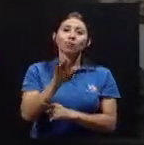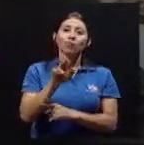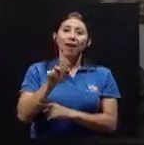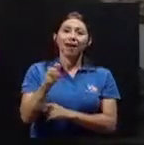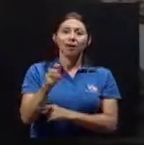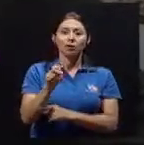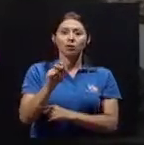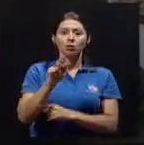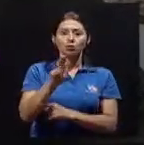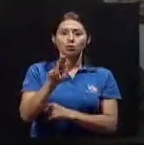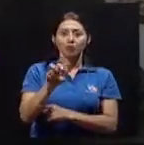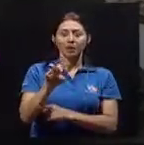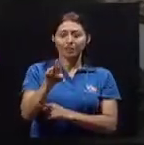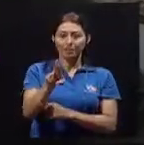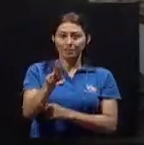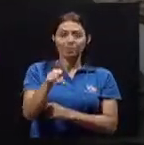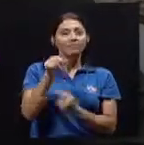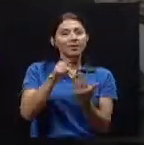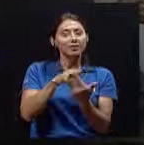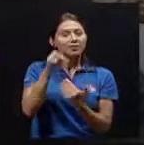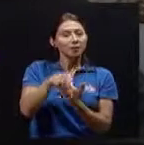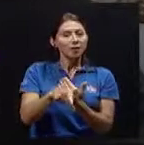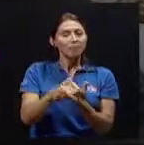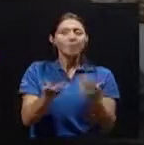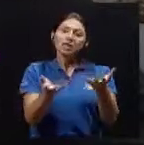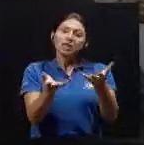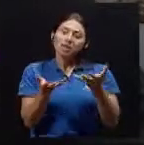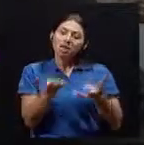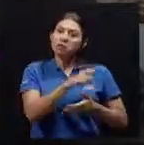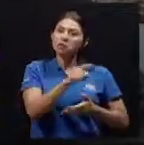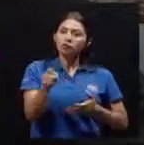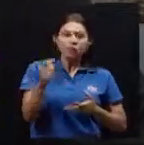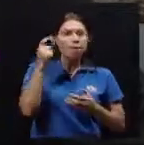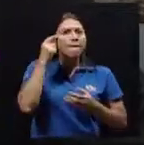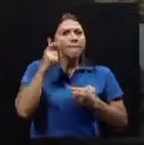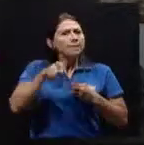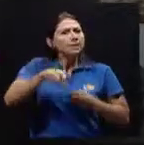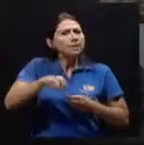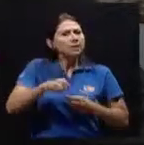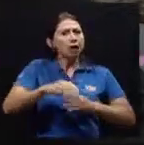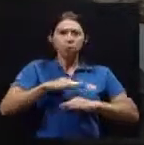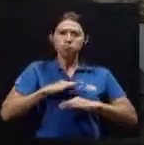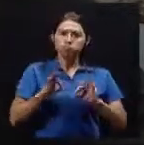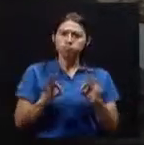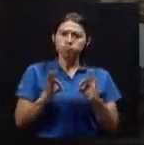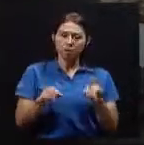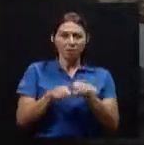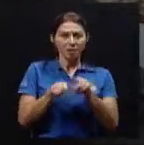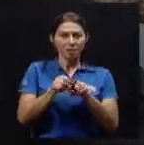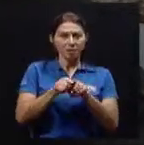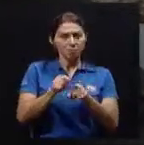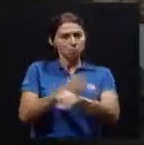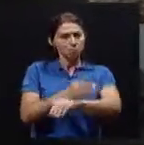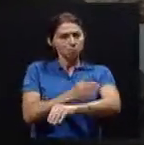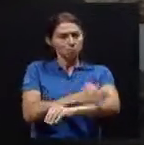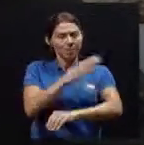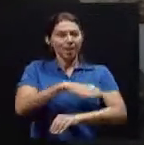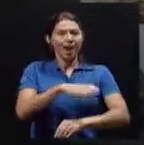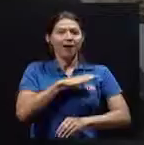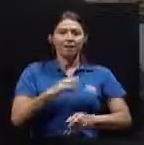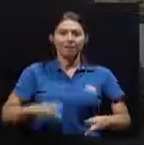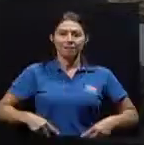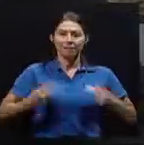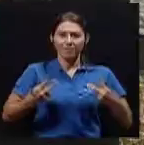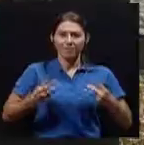UCR y un programa que pretende llenar a sus expectativas y llegar también a mejorar su calidad de vida. Hoy el tema que